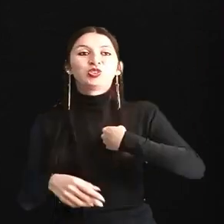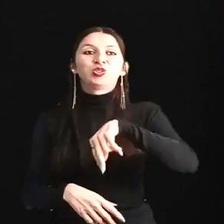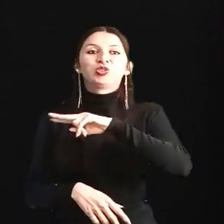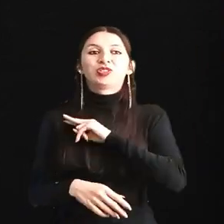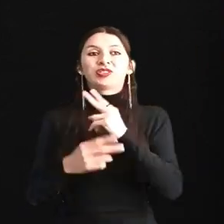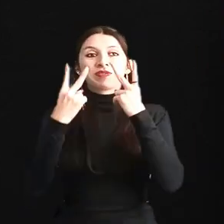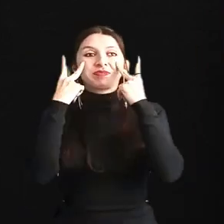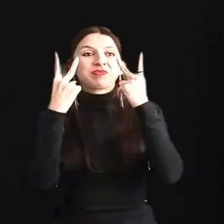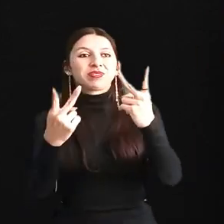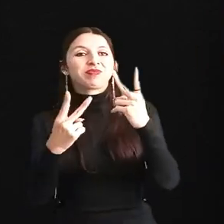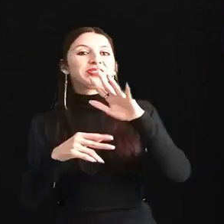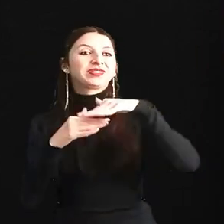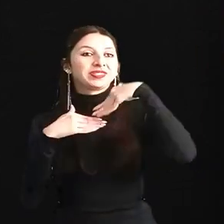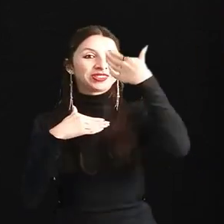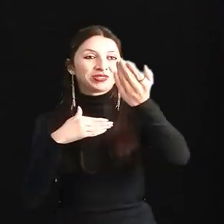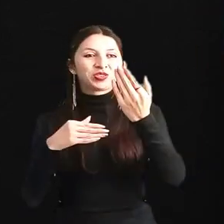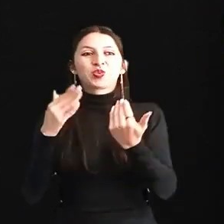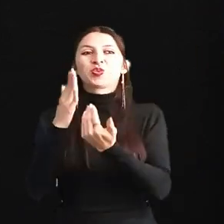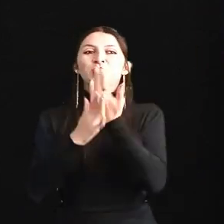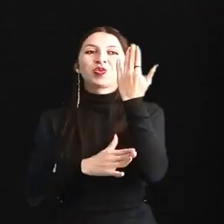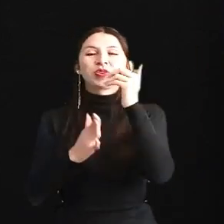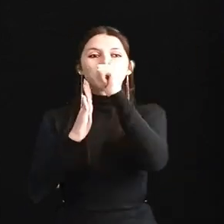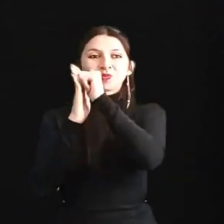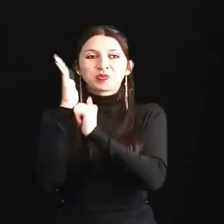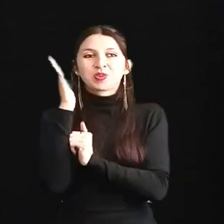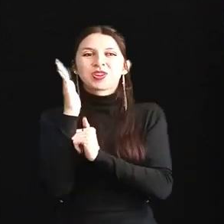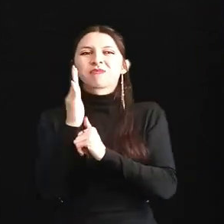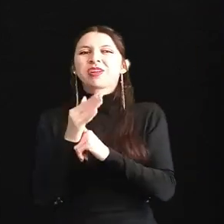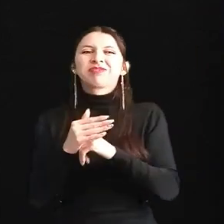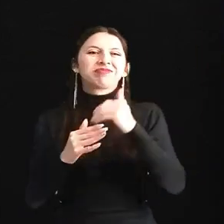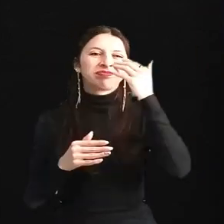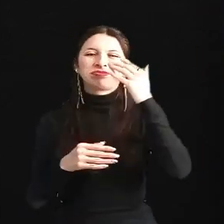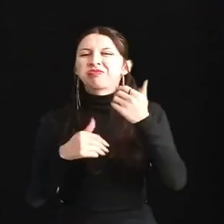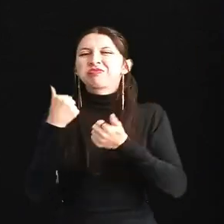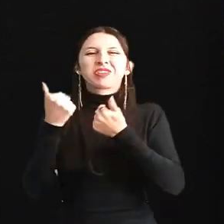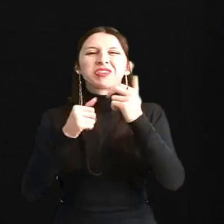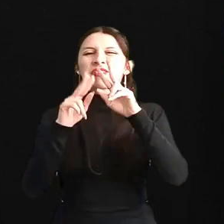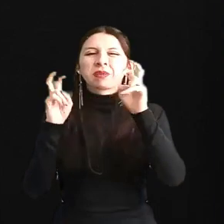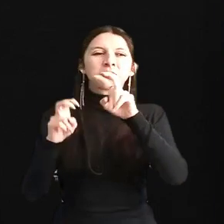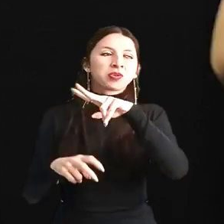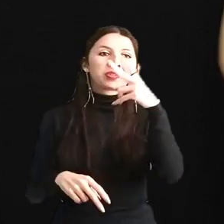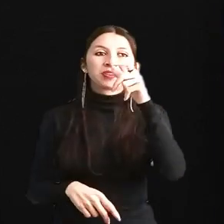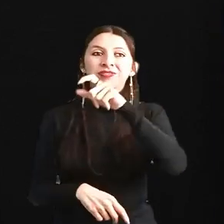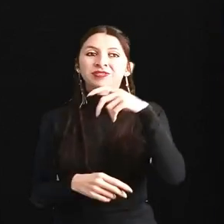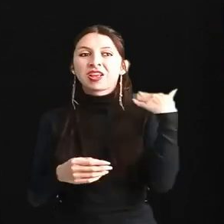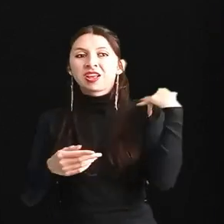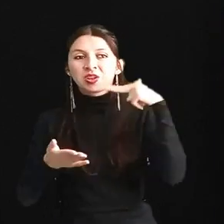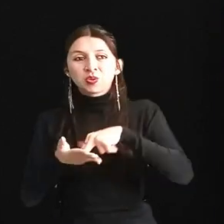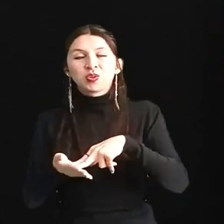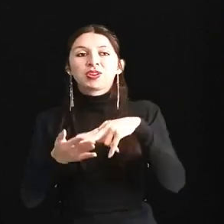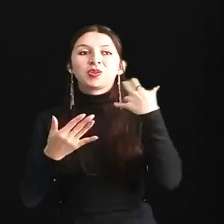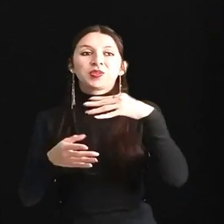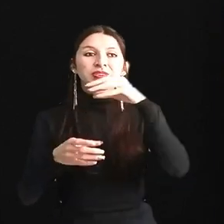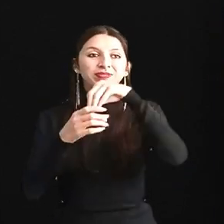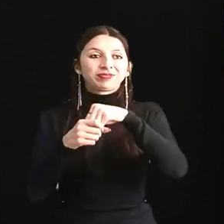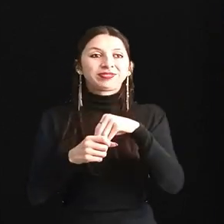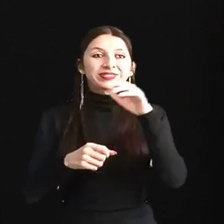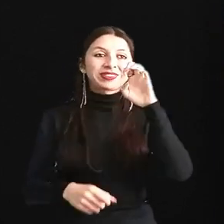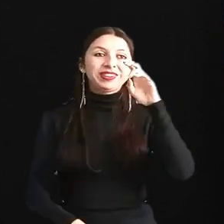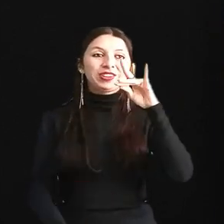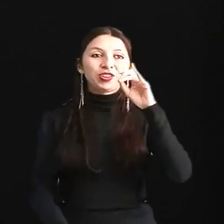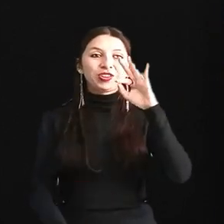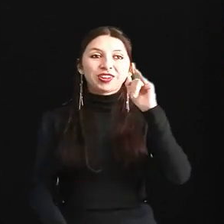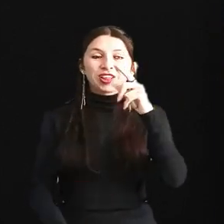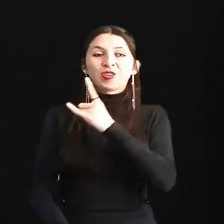nos encontraremos entonces en uno nuevo episodio para seguir descubriendo Qué otros autores Y qué otros escritores hacen parte de la editorial